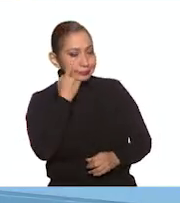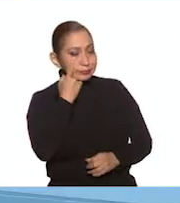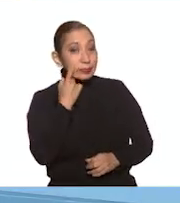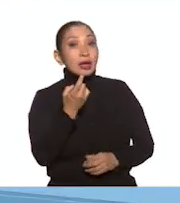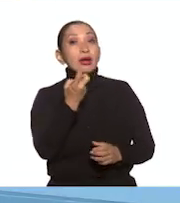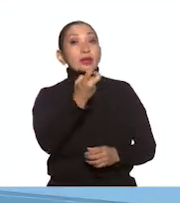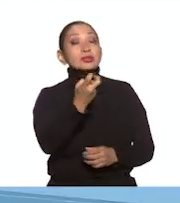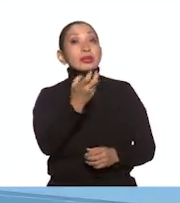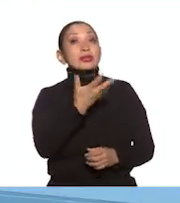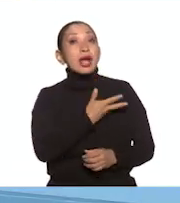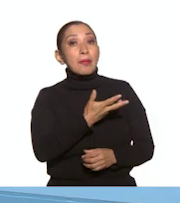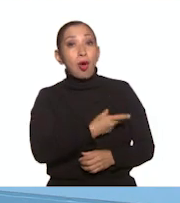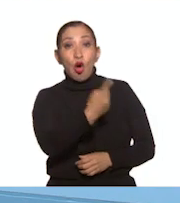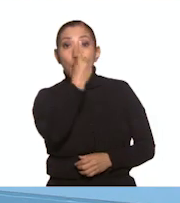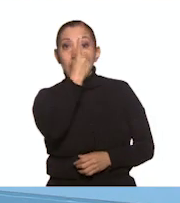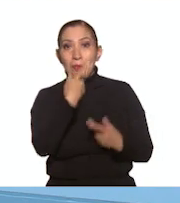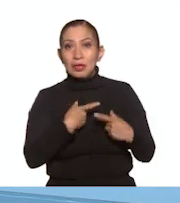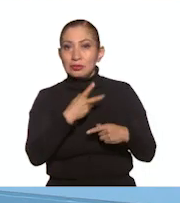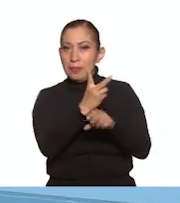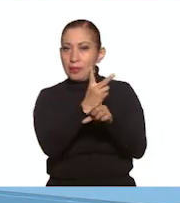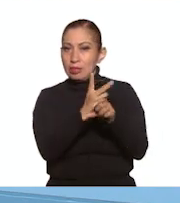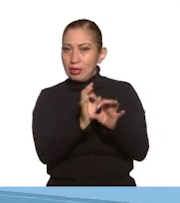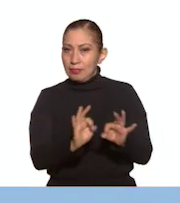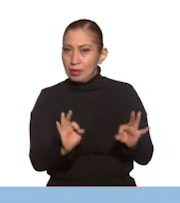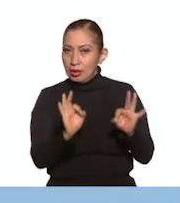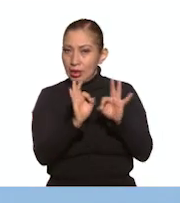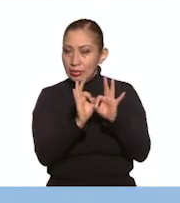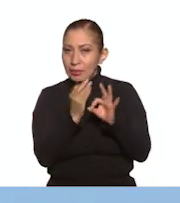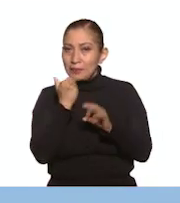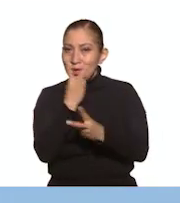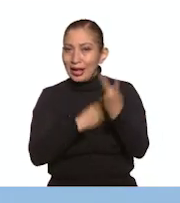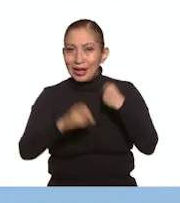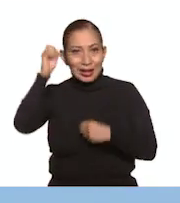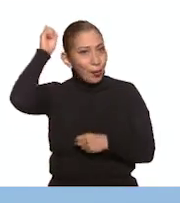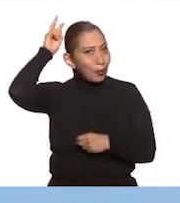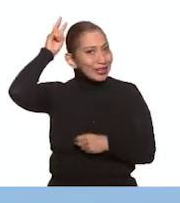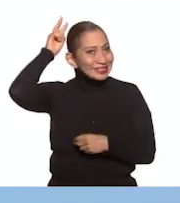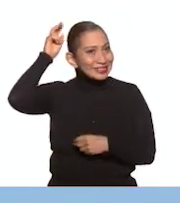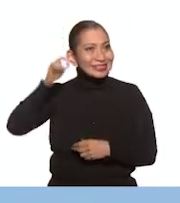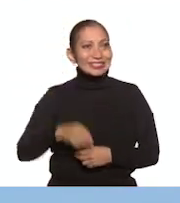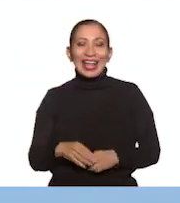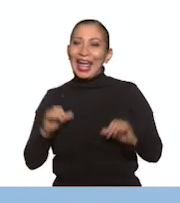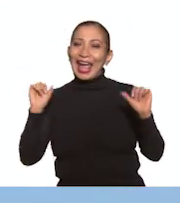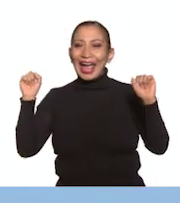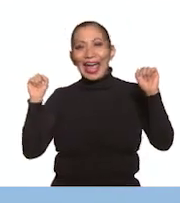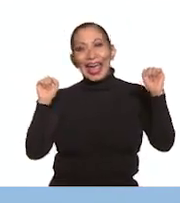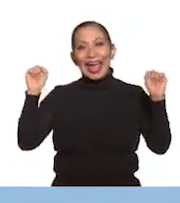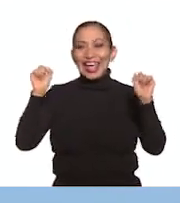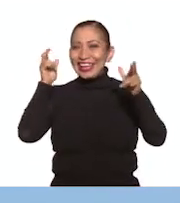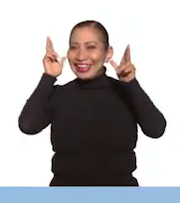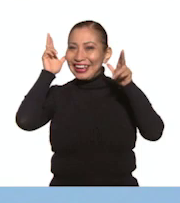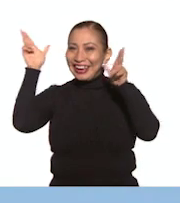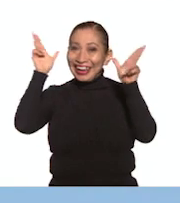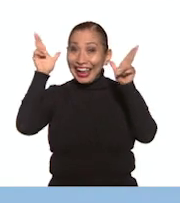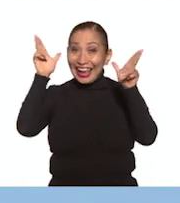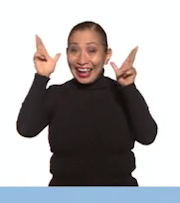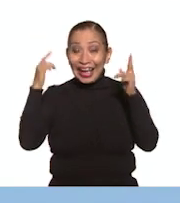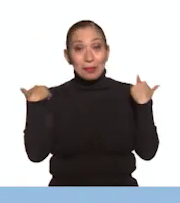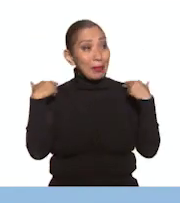Y para eso tenemos un invitado muy importante. ¡Bienvenido, Raulito! ¡Hola!